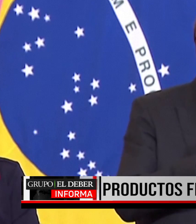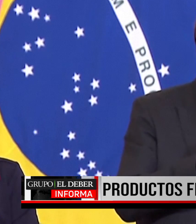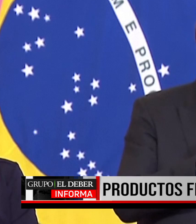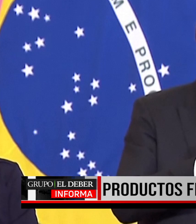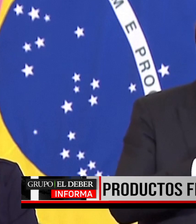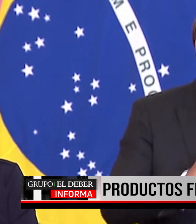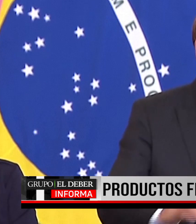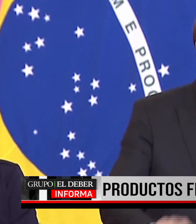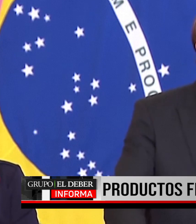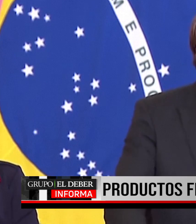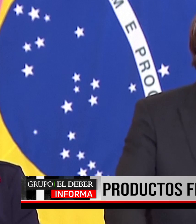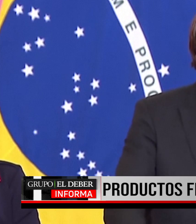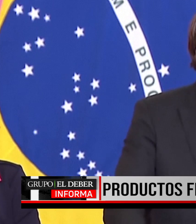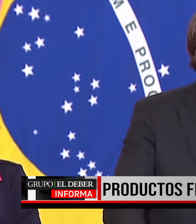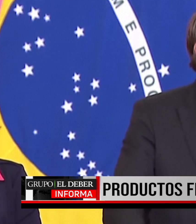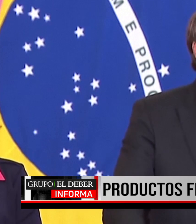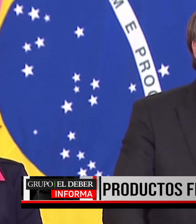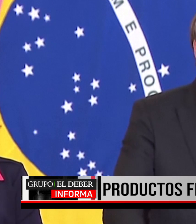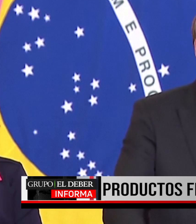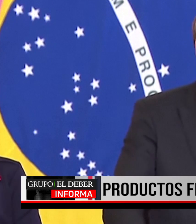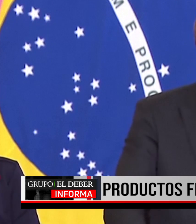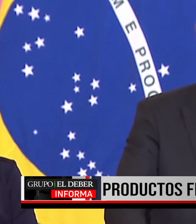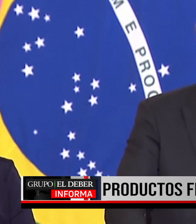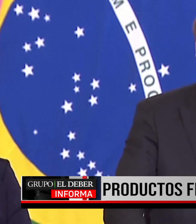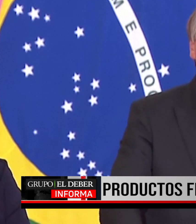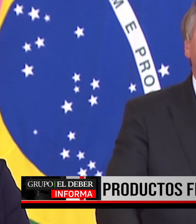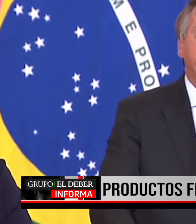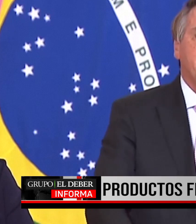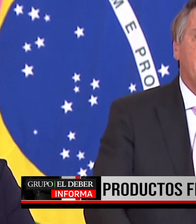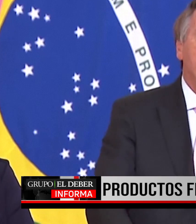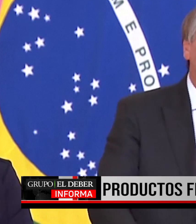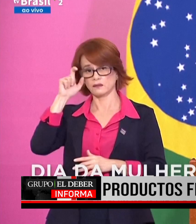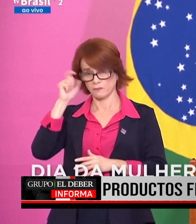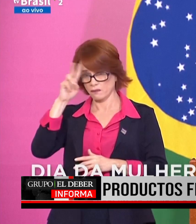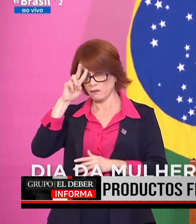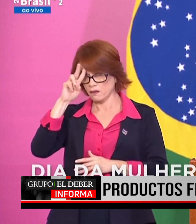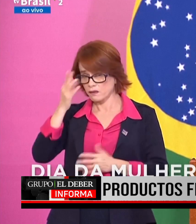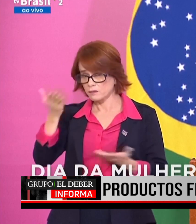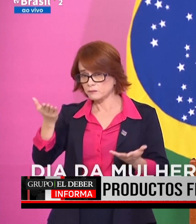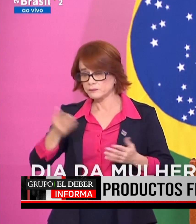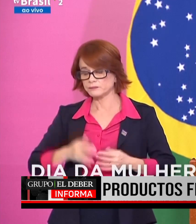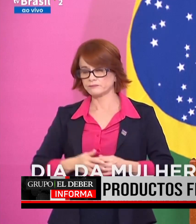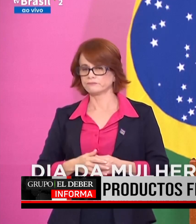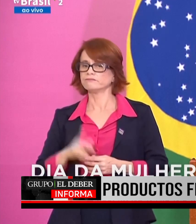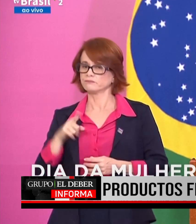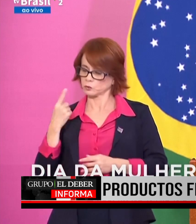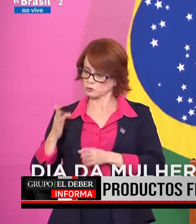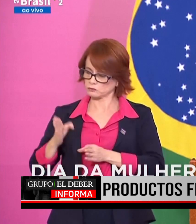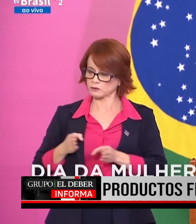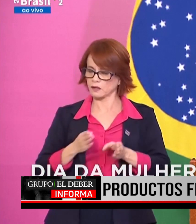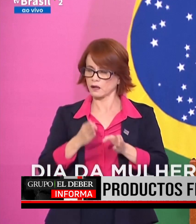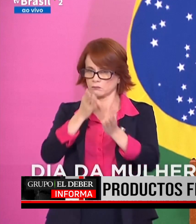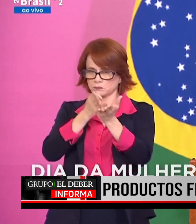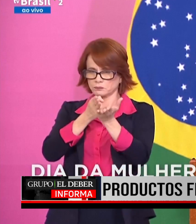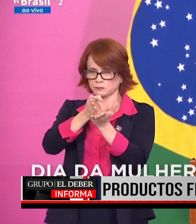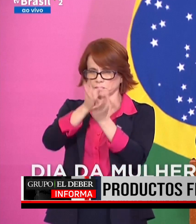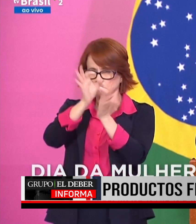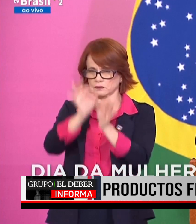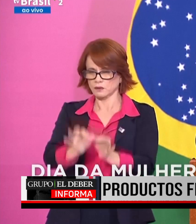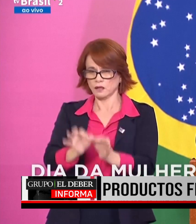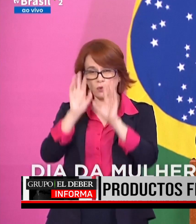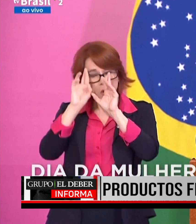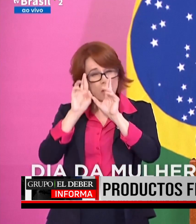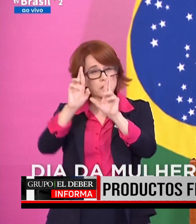iniciativa similar, argumentando una supuesta falta de detalles de financiamiento. El proyecto de Bolsonaro beneficiará a un